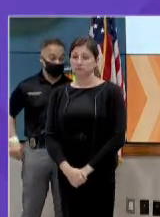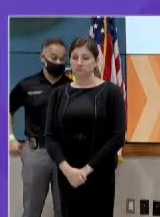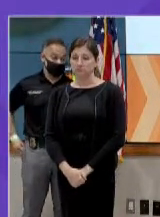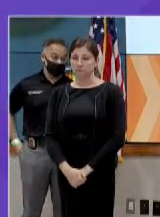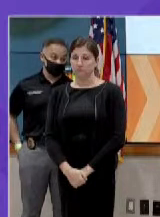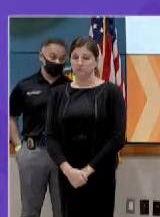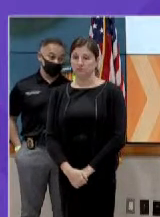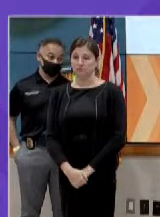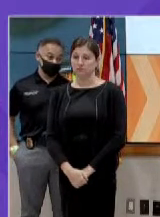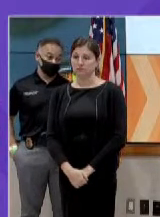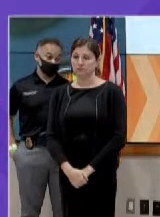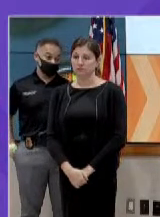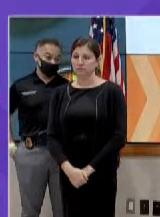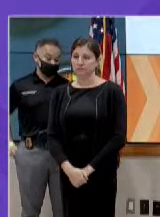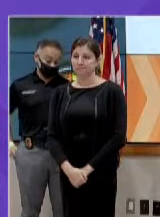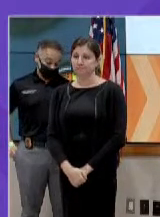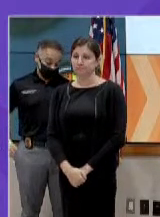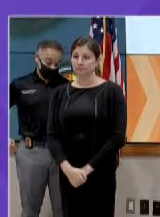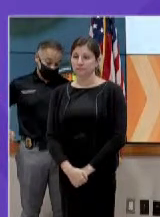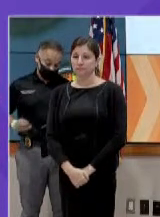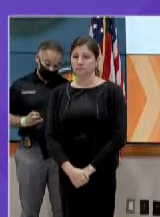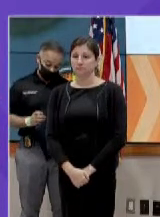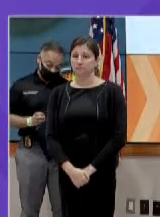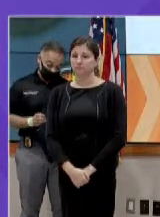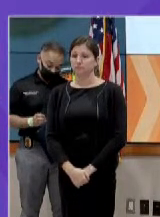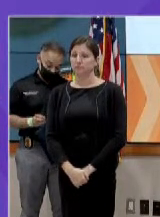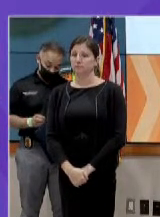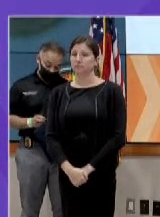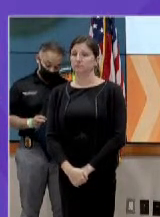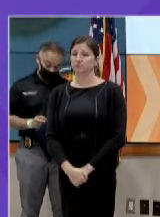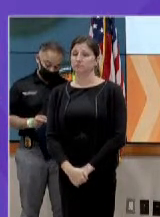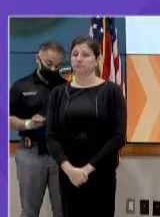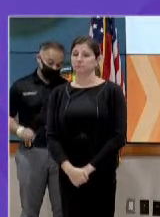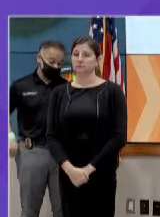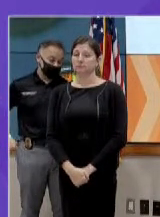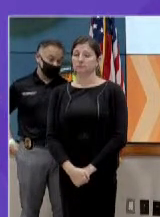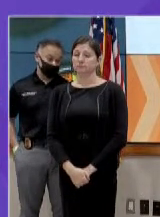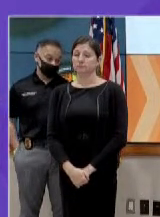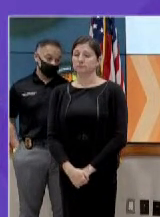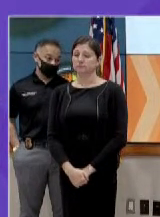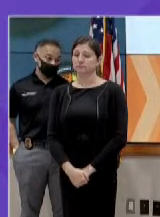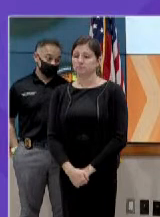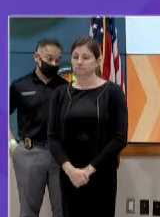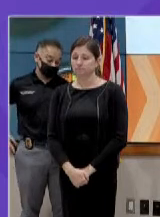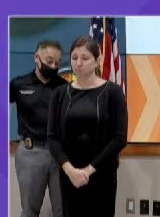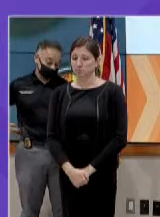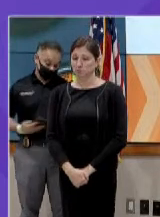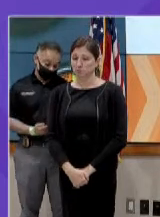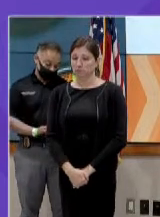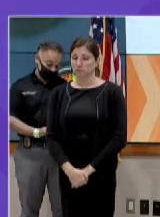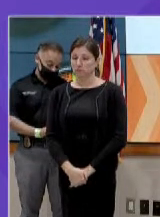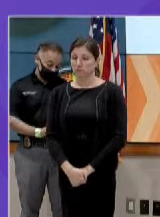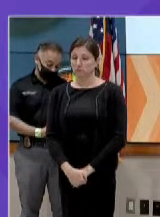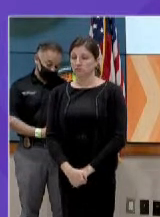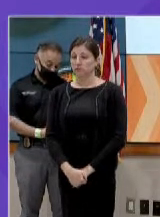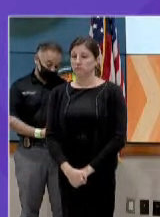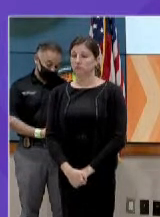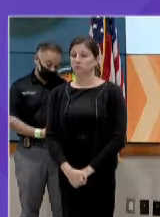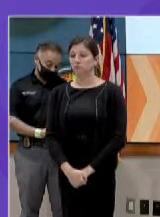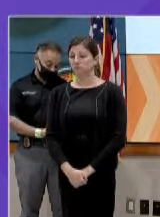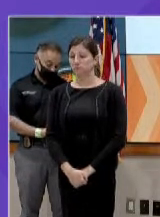vencer este virus. Pero la realidad es que hoy nos encontramos yendo a toda velocidad hacia una